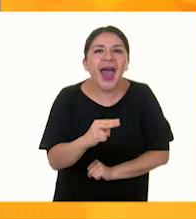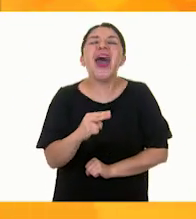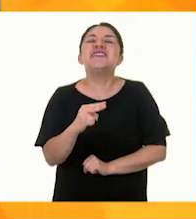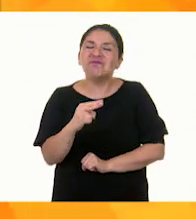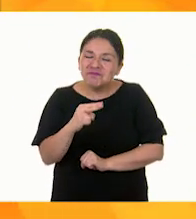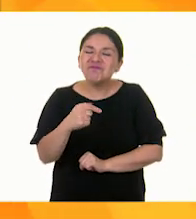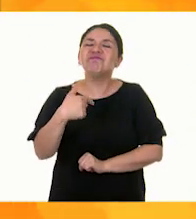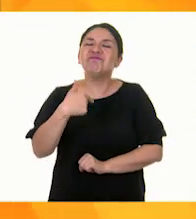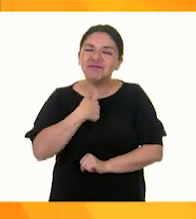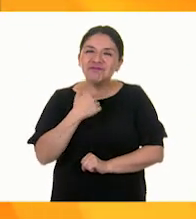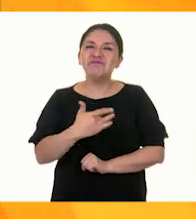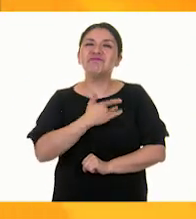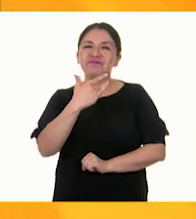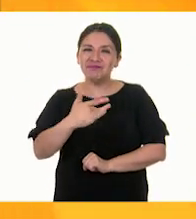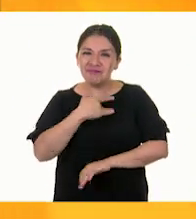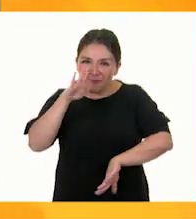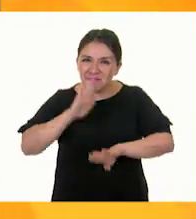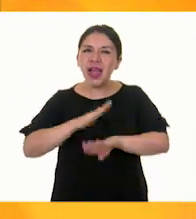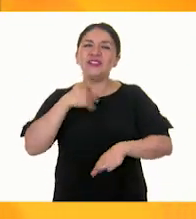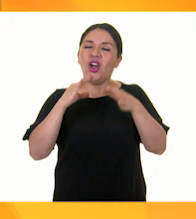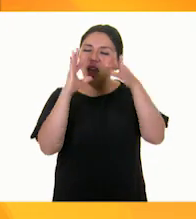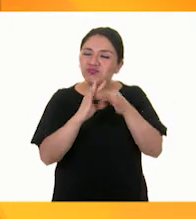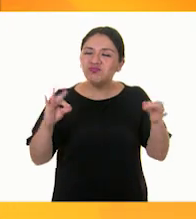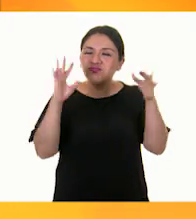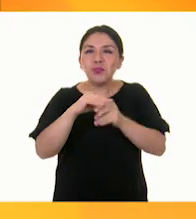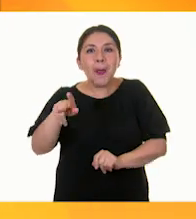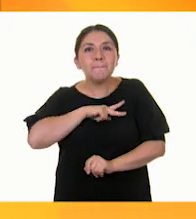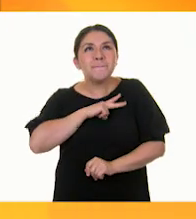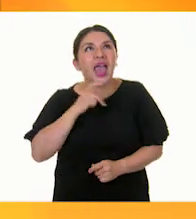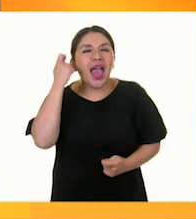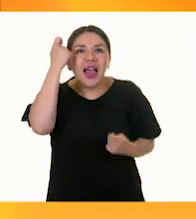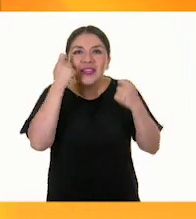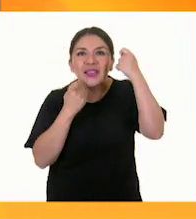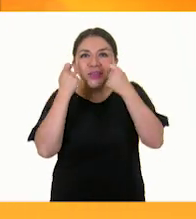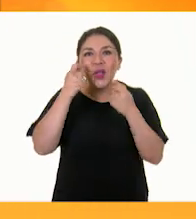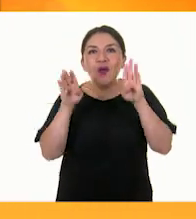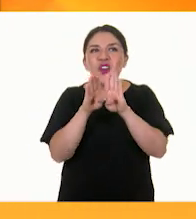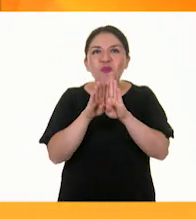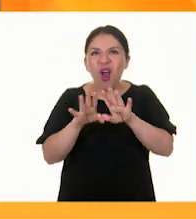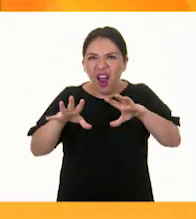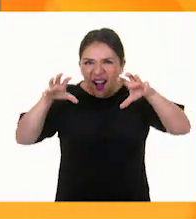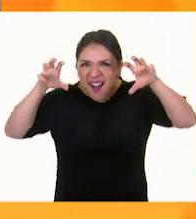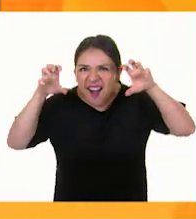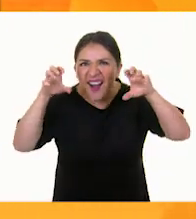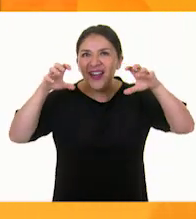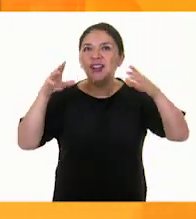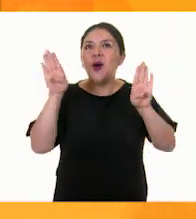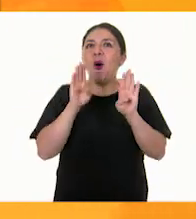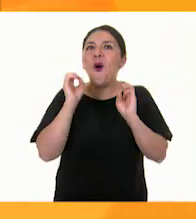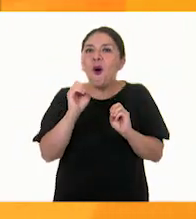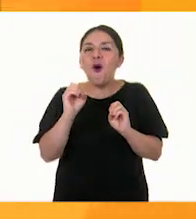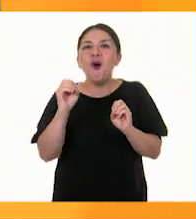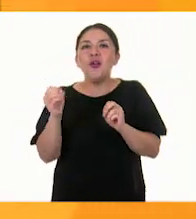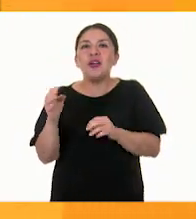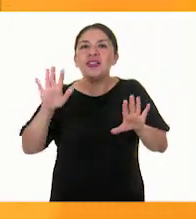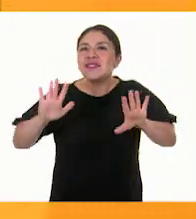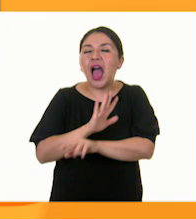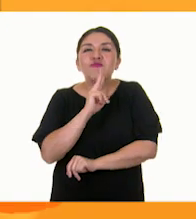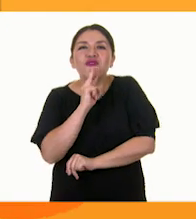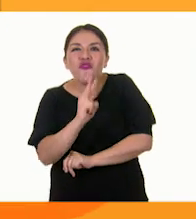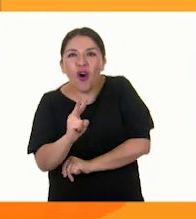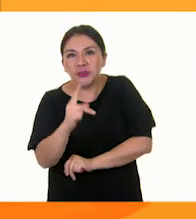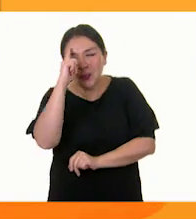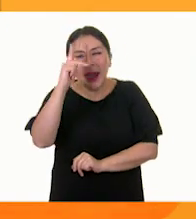doy la oportunidad de hasta contarlo yo con las expresiones que vienen en el cuento, como cuando espanta el monstruo, o cuando cambio la voz de